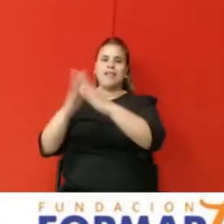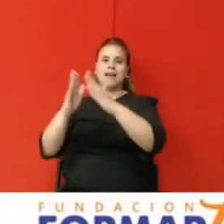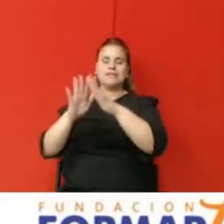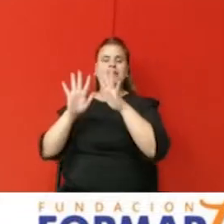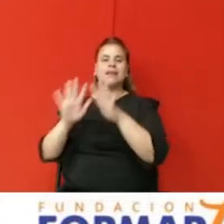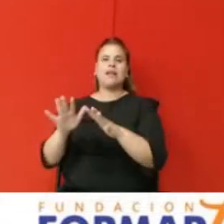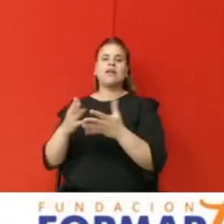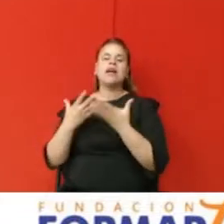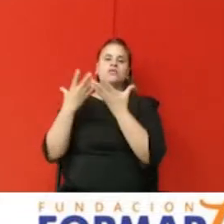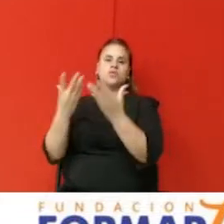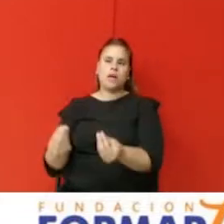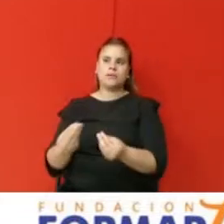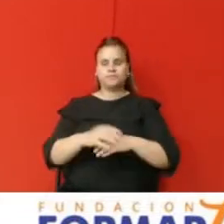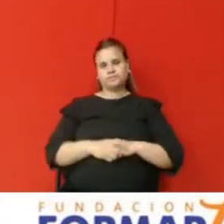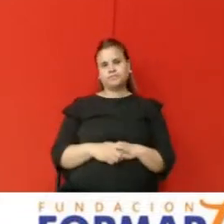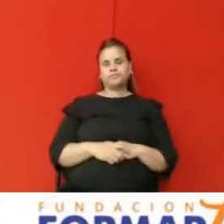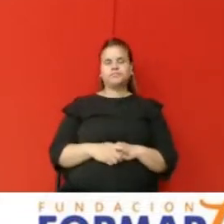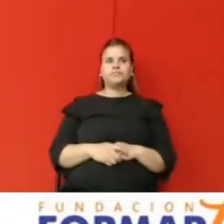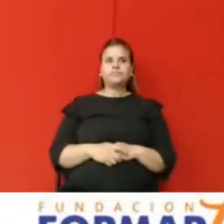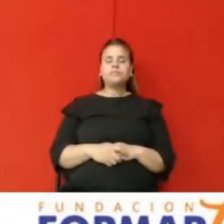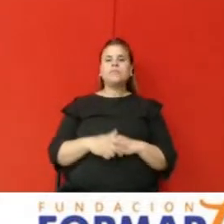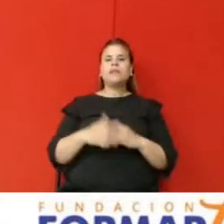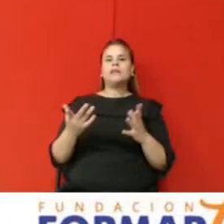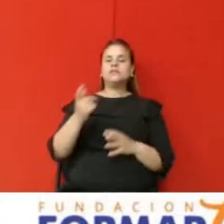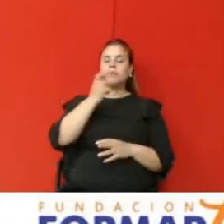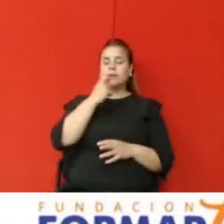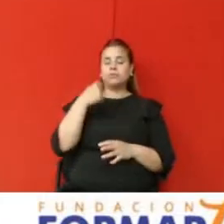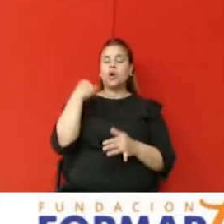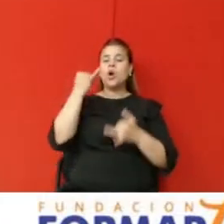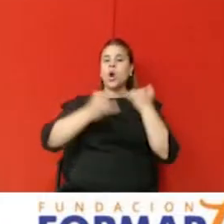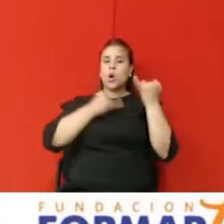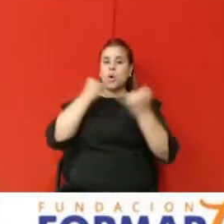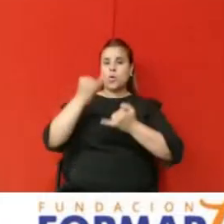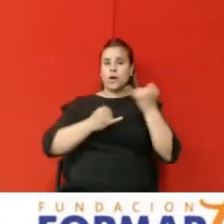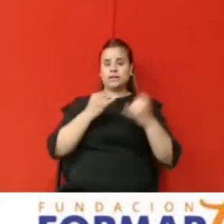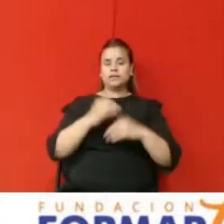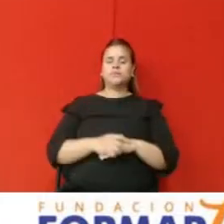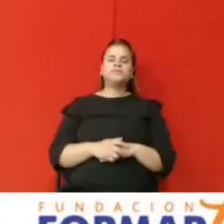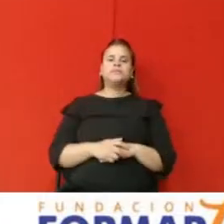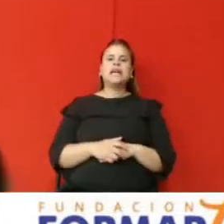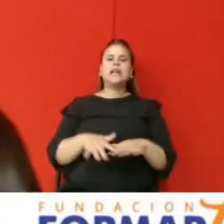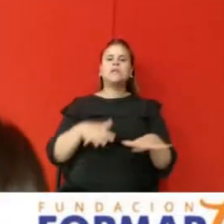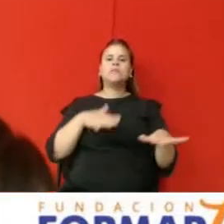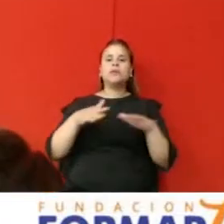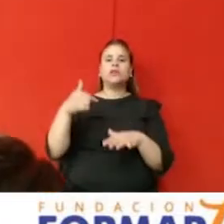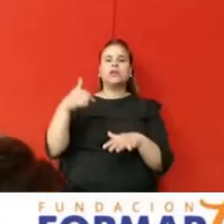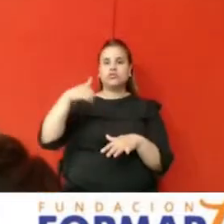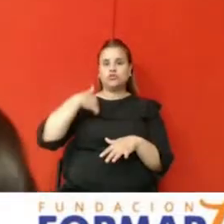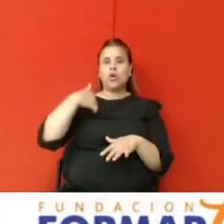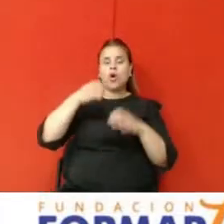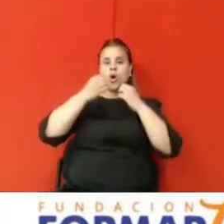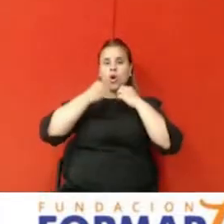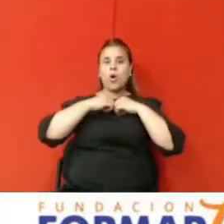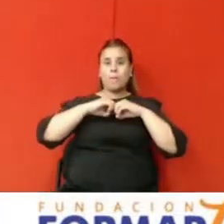Cuento como algo que nos pasó. Me pasó siendo intensivista, algo nuevo, algo que